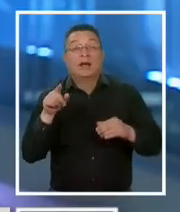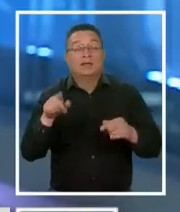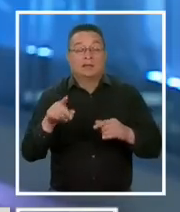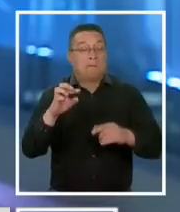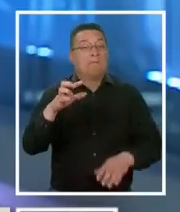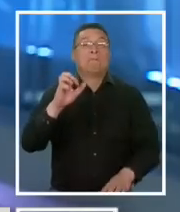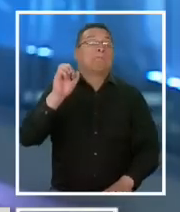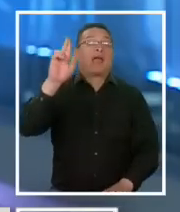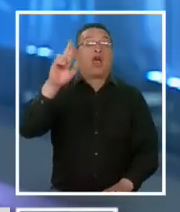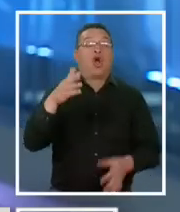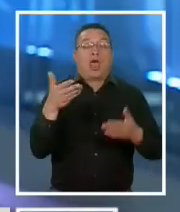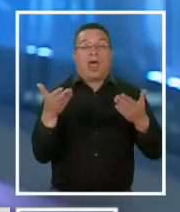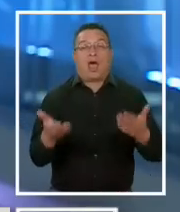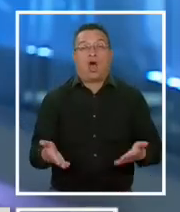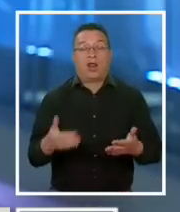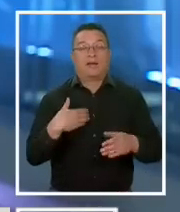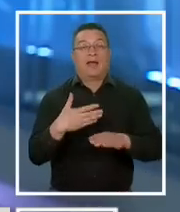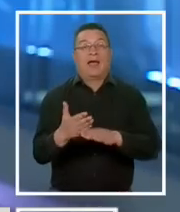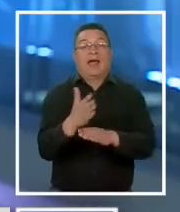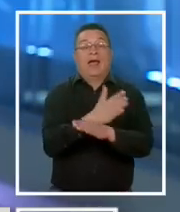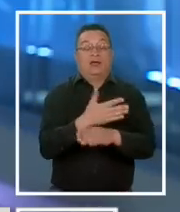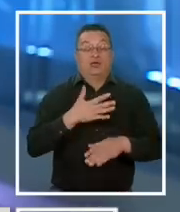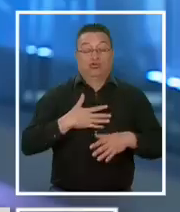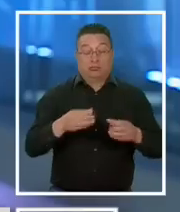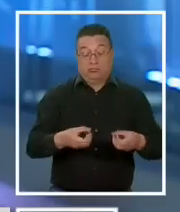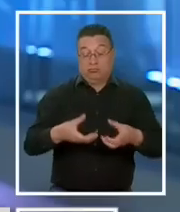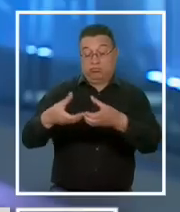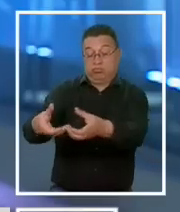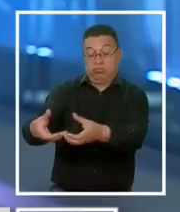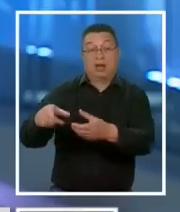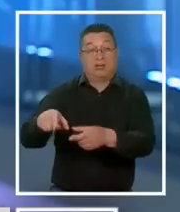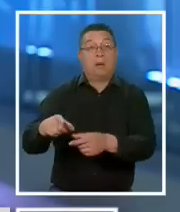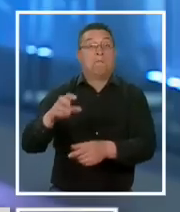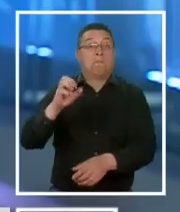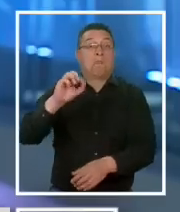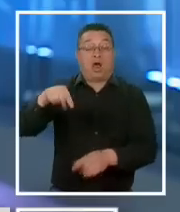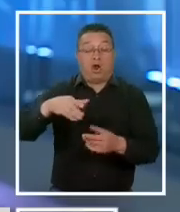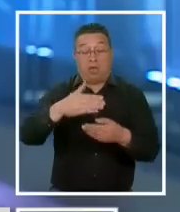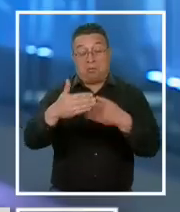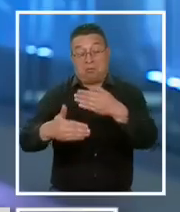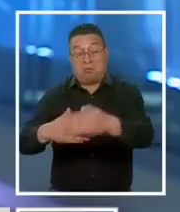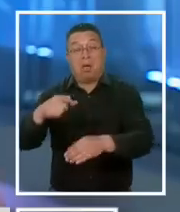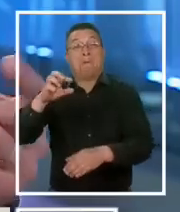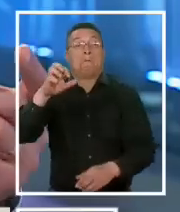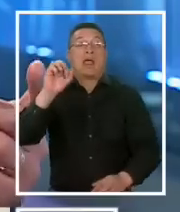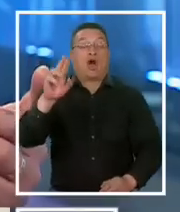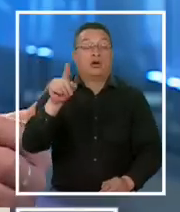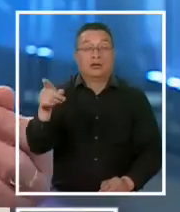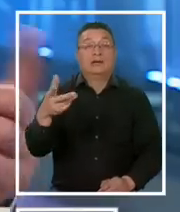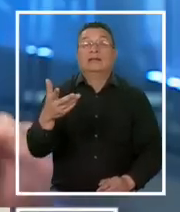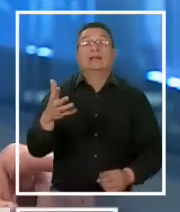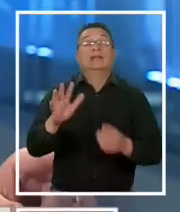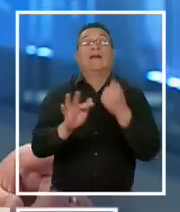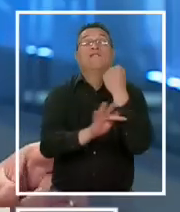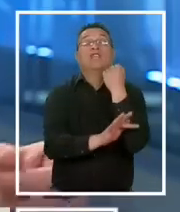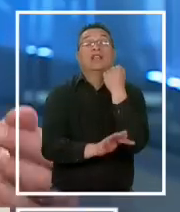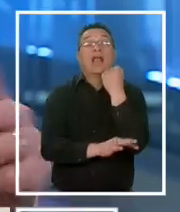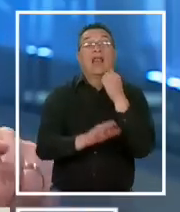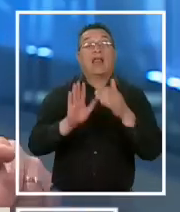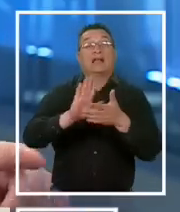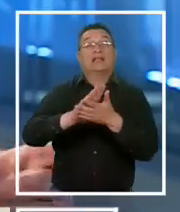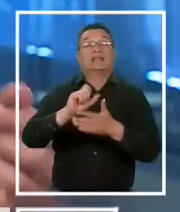en peores condiciones que lo que era el caso cuando yo lo dejé entonces si uno se pone a pensar lo que hizo el fiscal chaguán